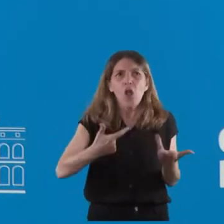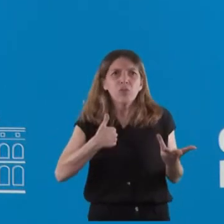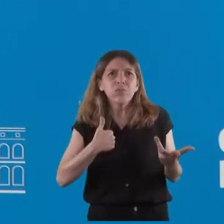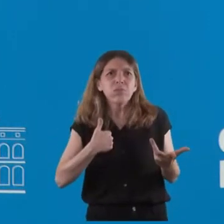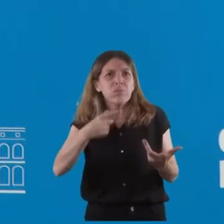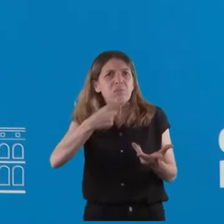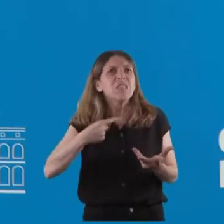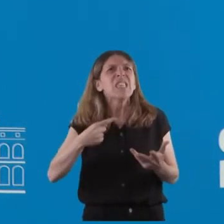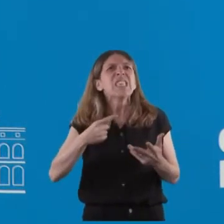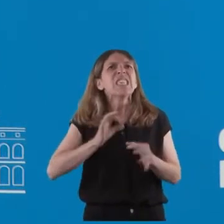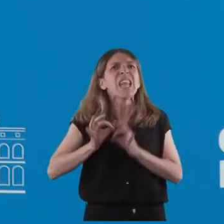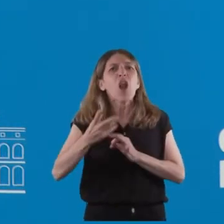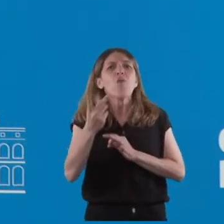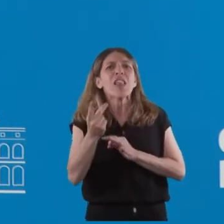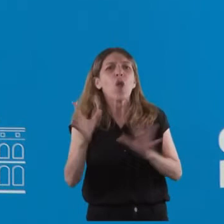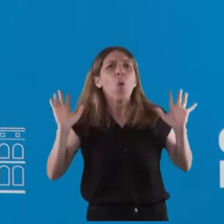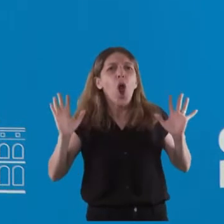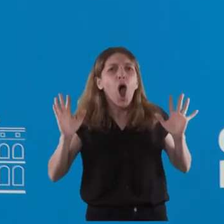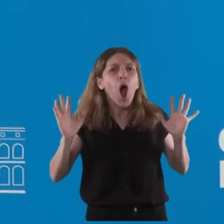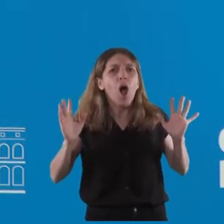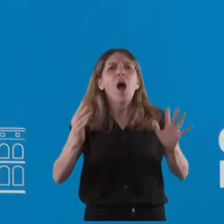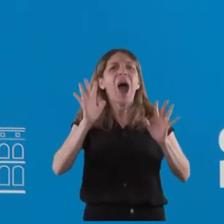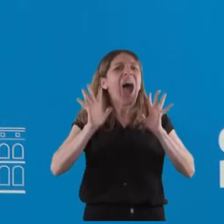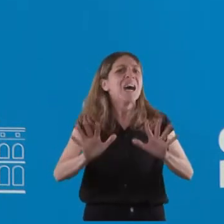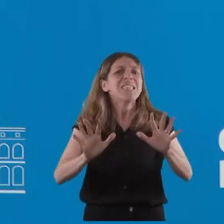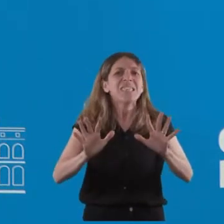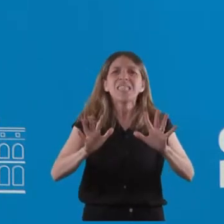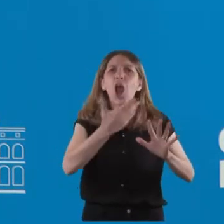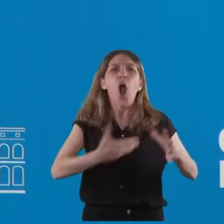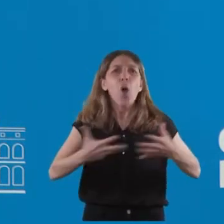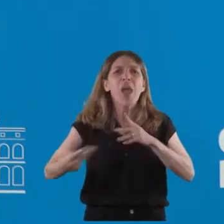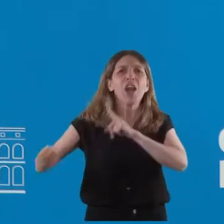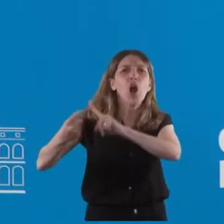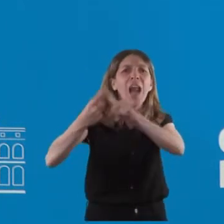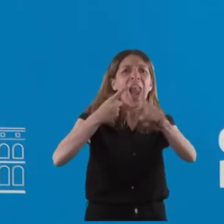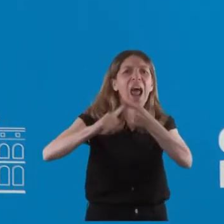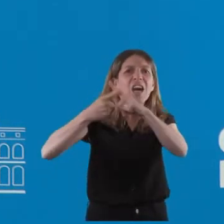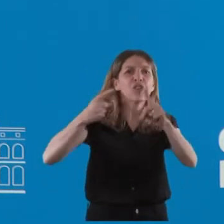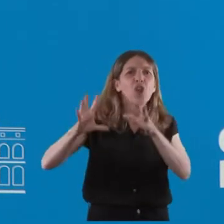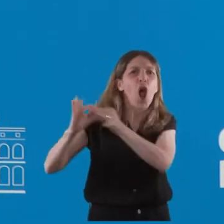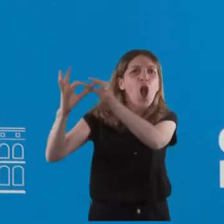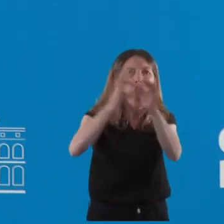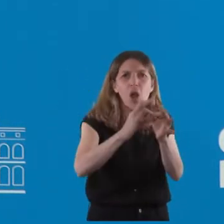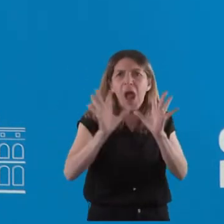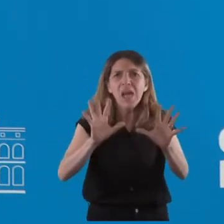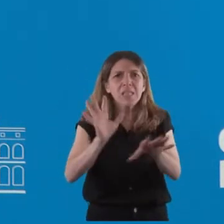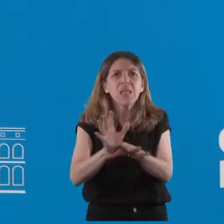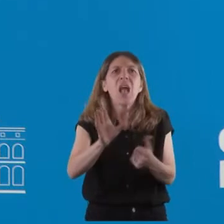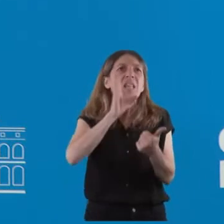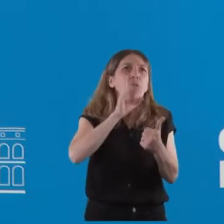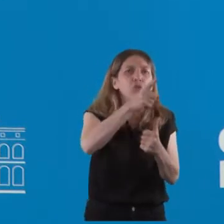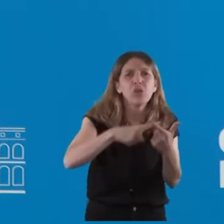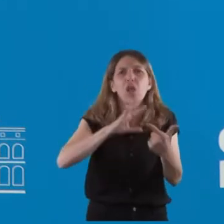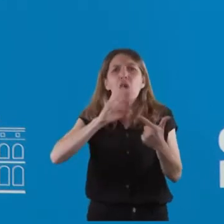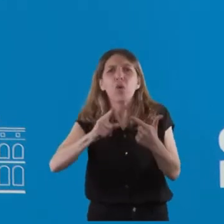el siglo 21 y en la manera en el cual se llevan adelante las relaciones internacionales en el siglo 21 un mundo en el cual de estados unidos